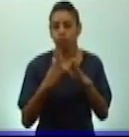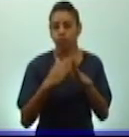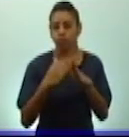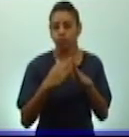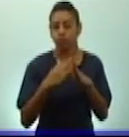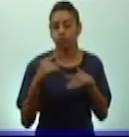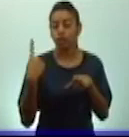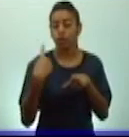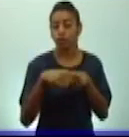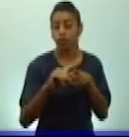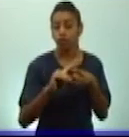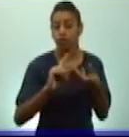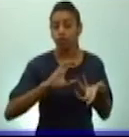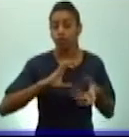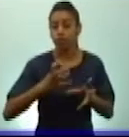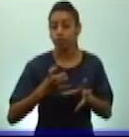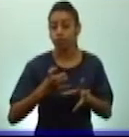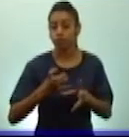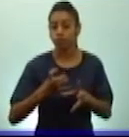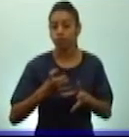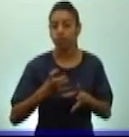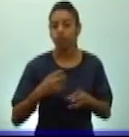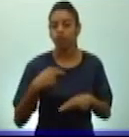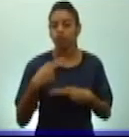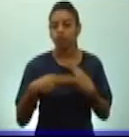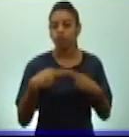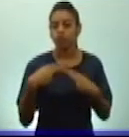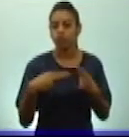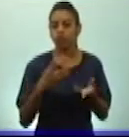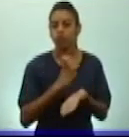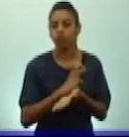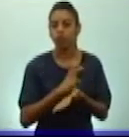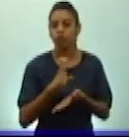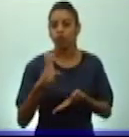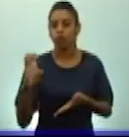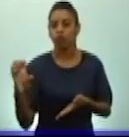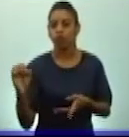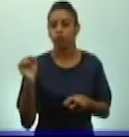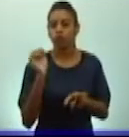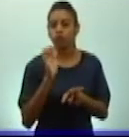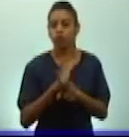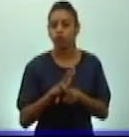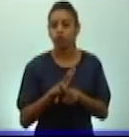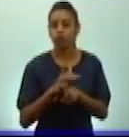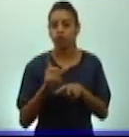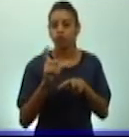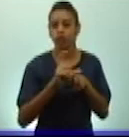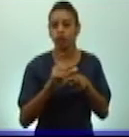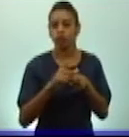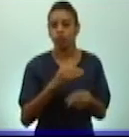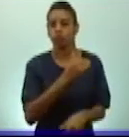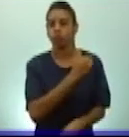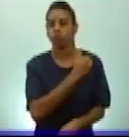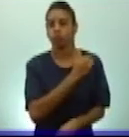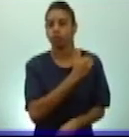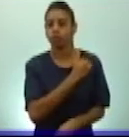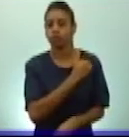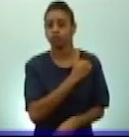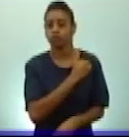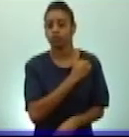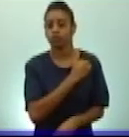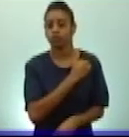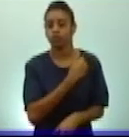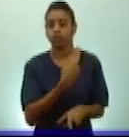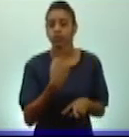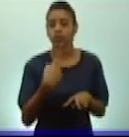que te pongo en pantalla fue la creación de escuelas a partir de convertir los campamentos militares y los